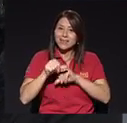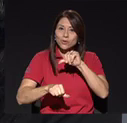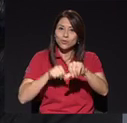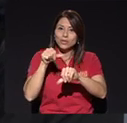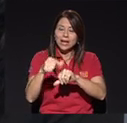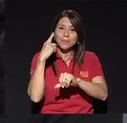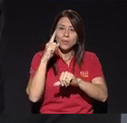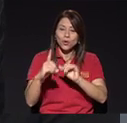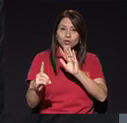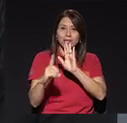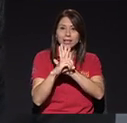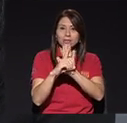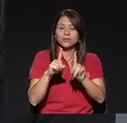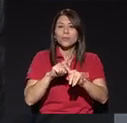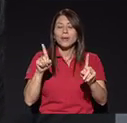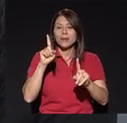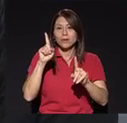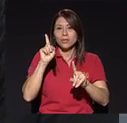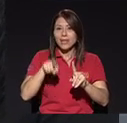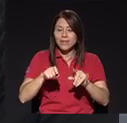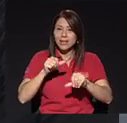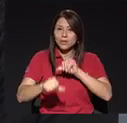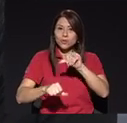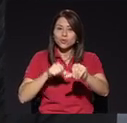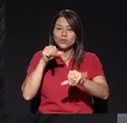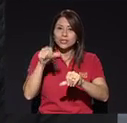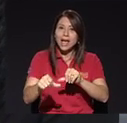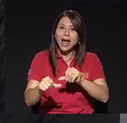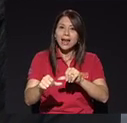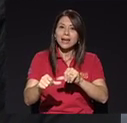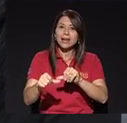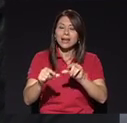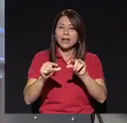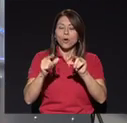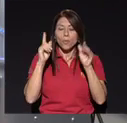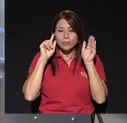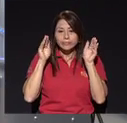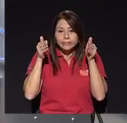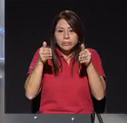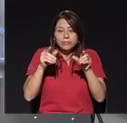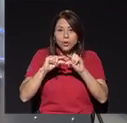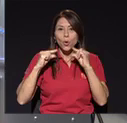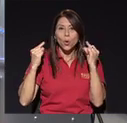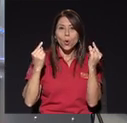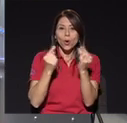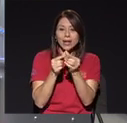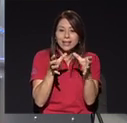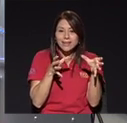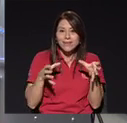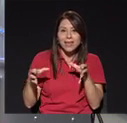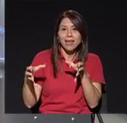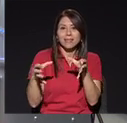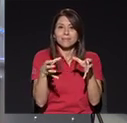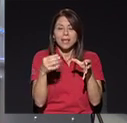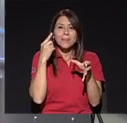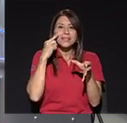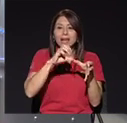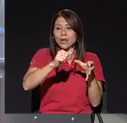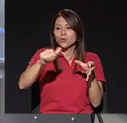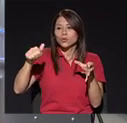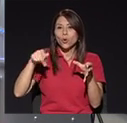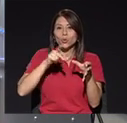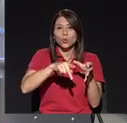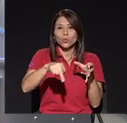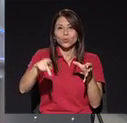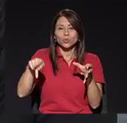esos derechos, pero luchar realmente en función de la colectividad, ¿verdad? De pensar en los otros, en